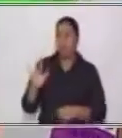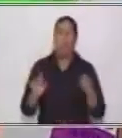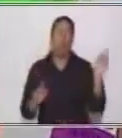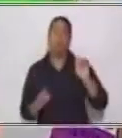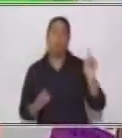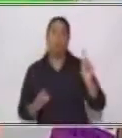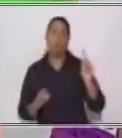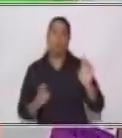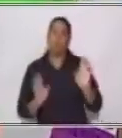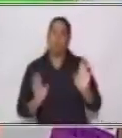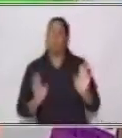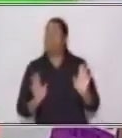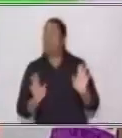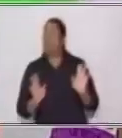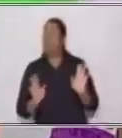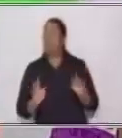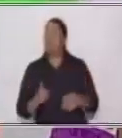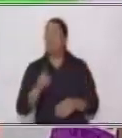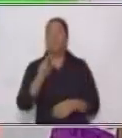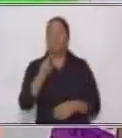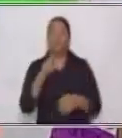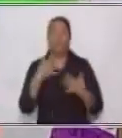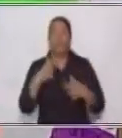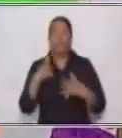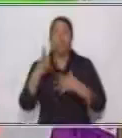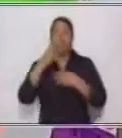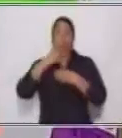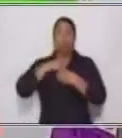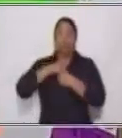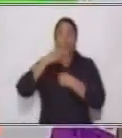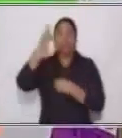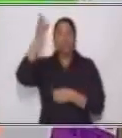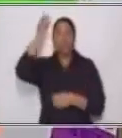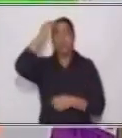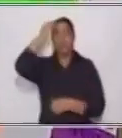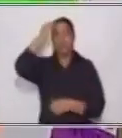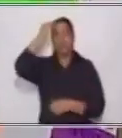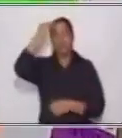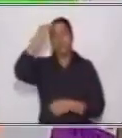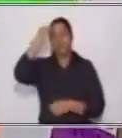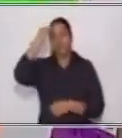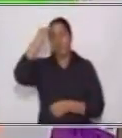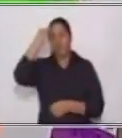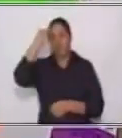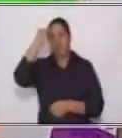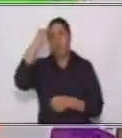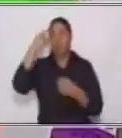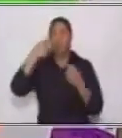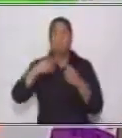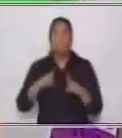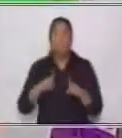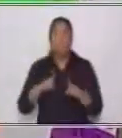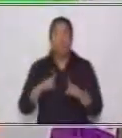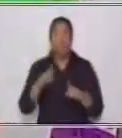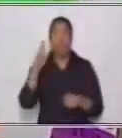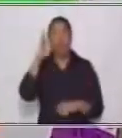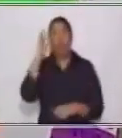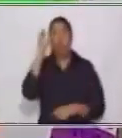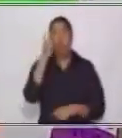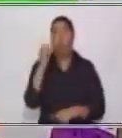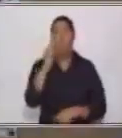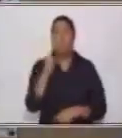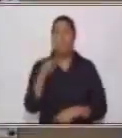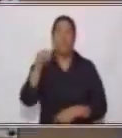estamos tomando una postura, pero no debemos emitir opinión, sino que a partir del propio texto que nos